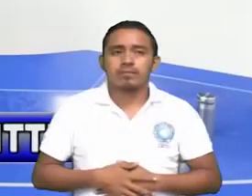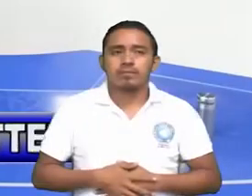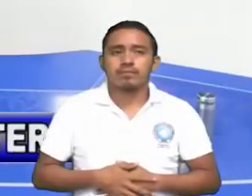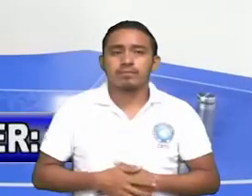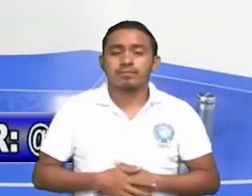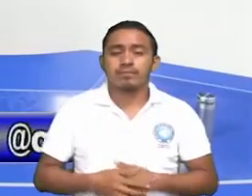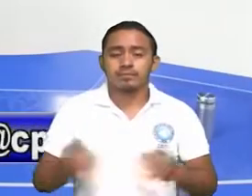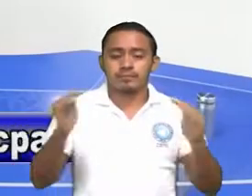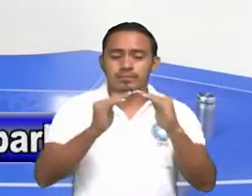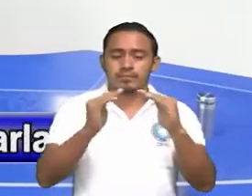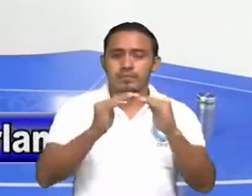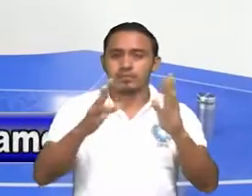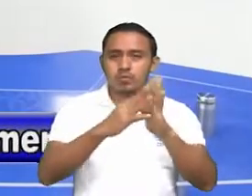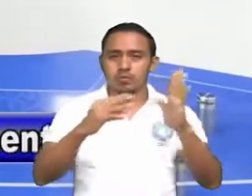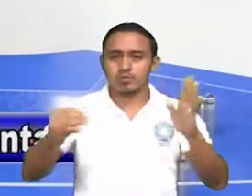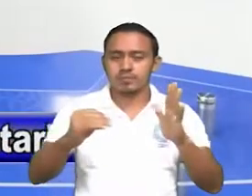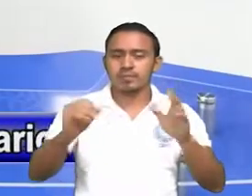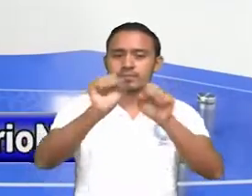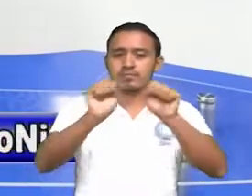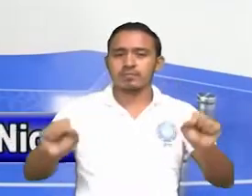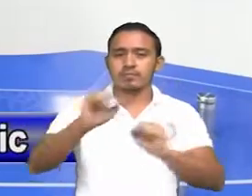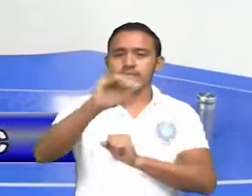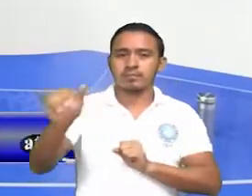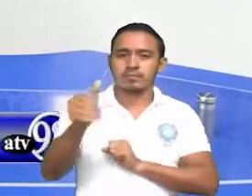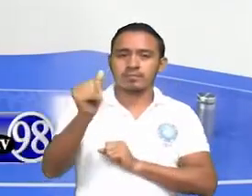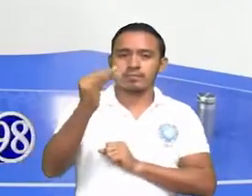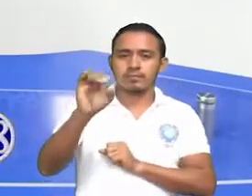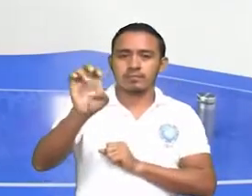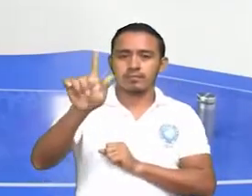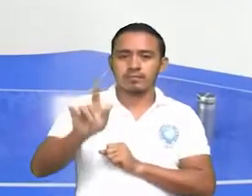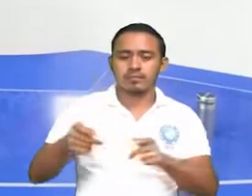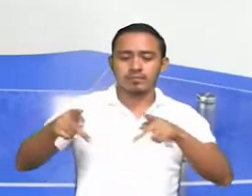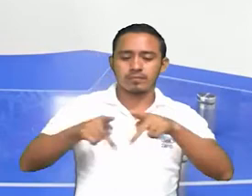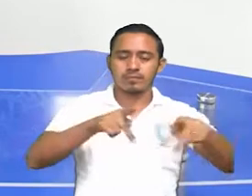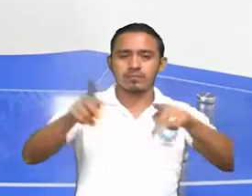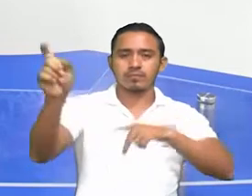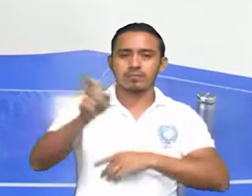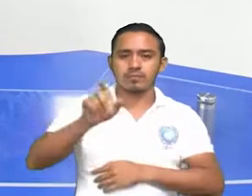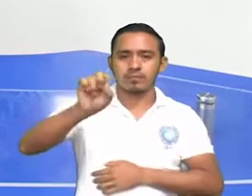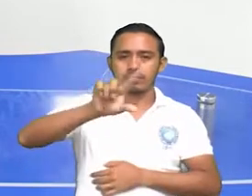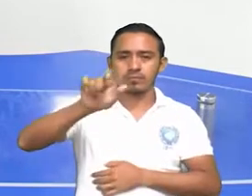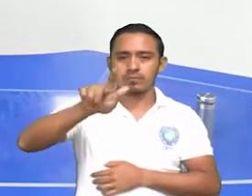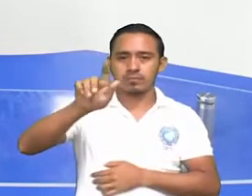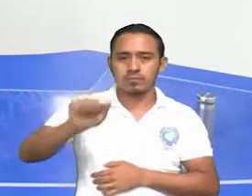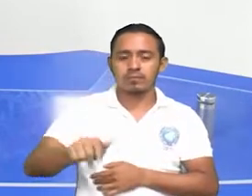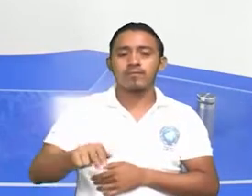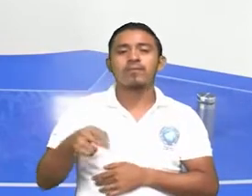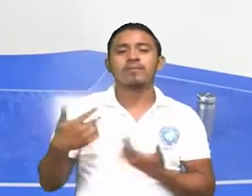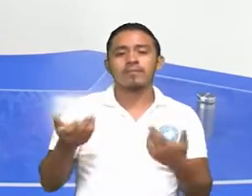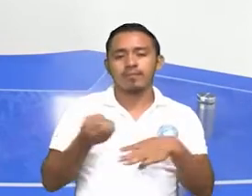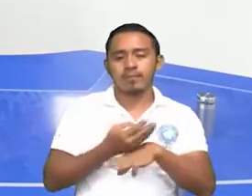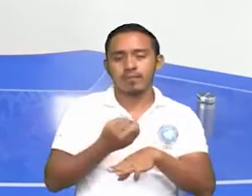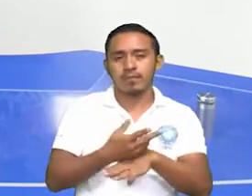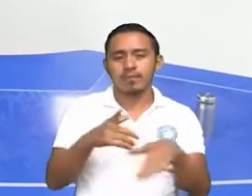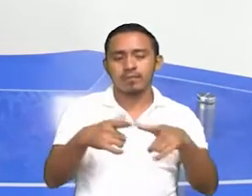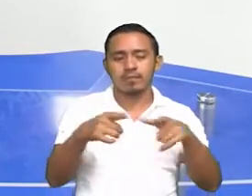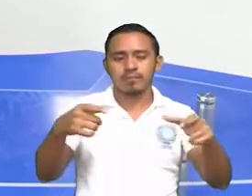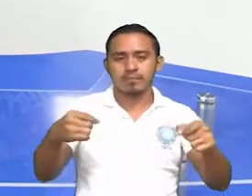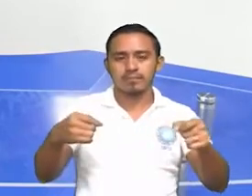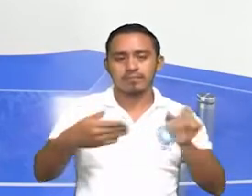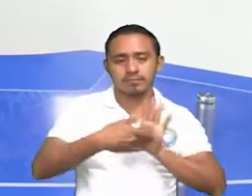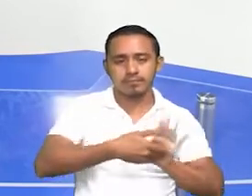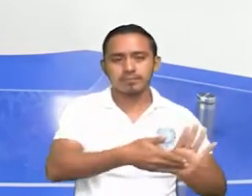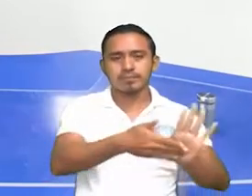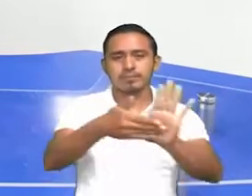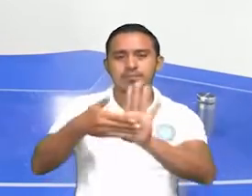En la Casa Réplica de la Hacienda San Jacinto en el Paseo Solotlán, las alcaldías del Poder Ciudadano del Departamento de Managua